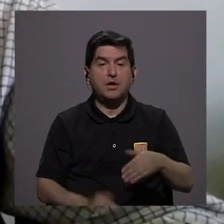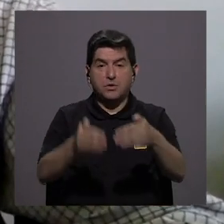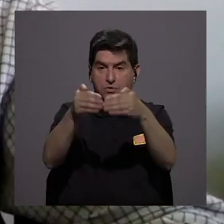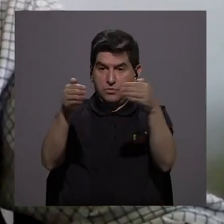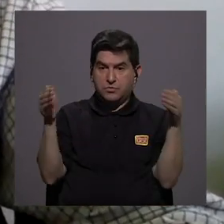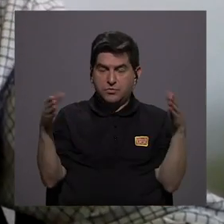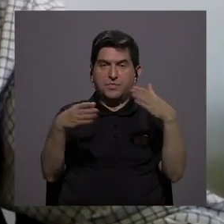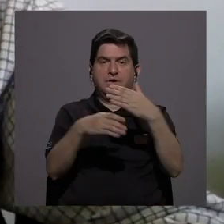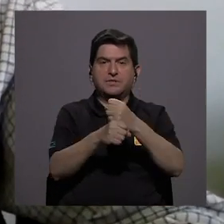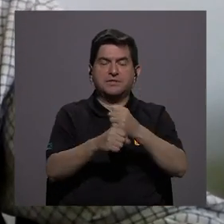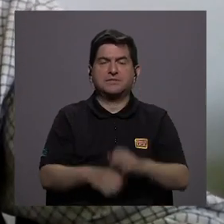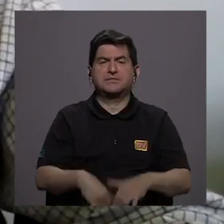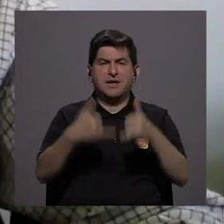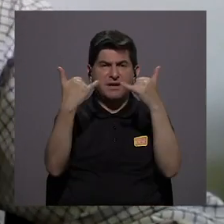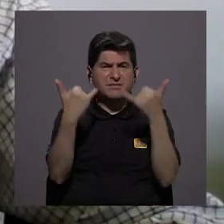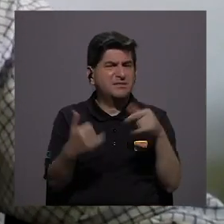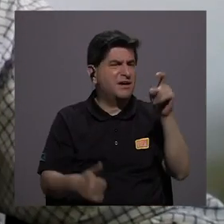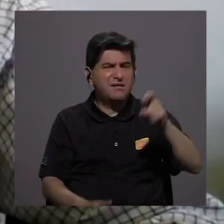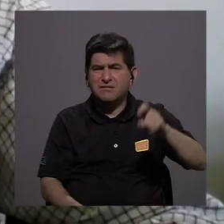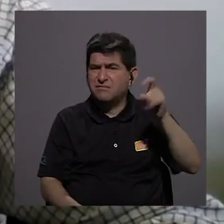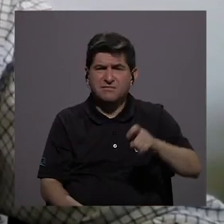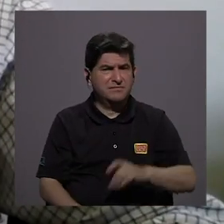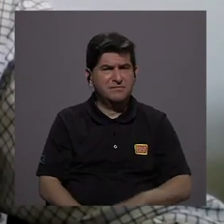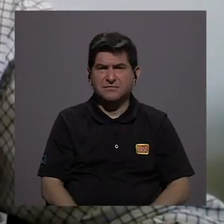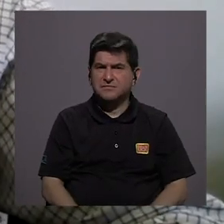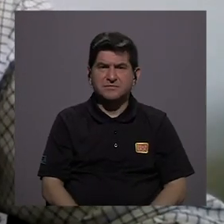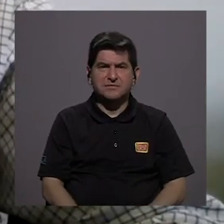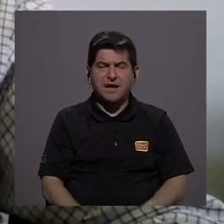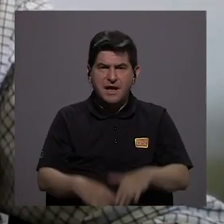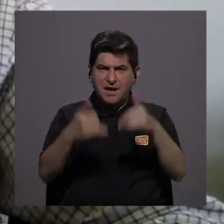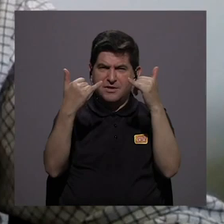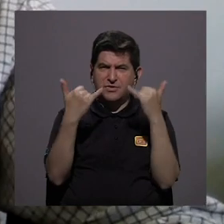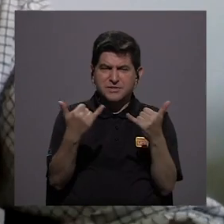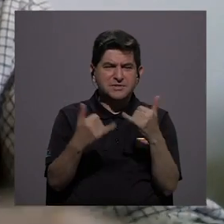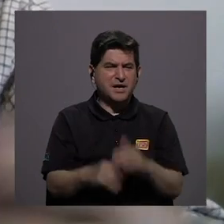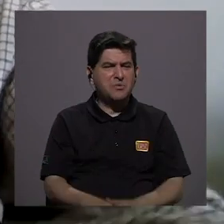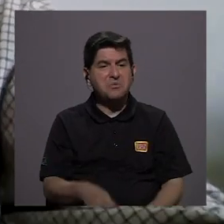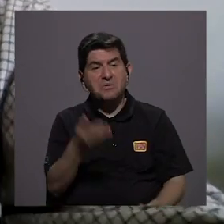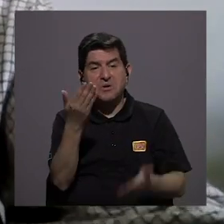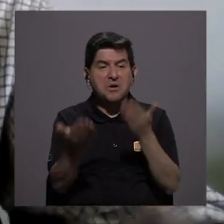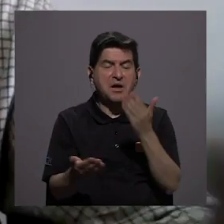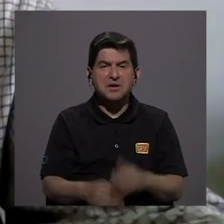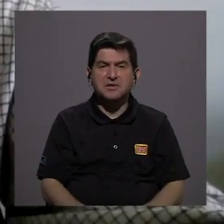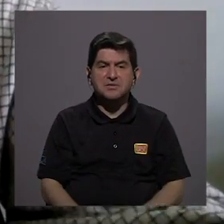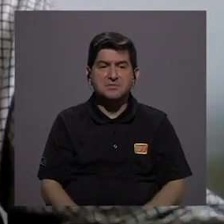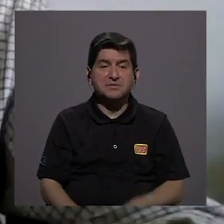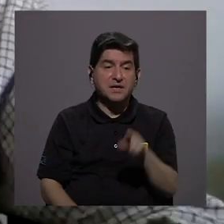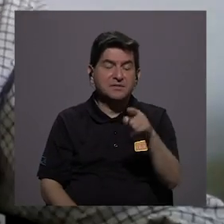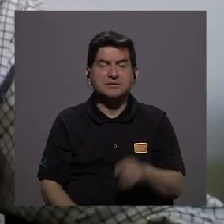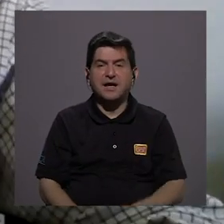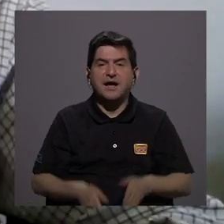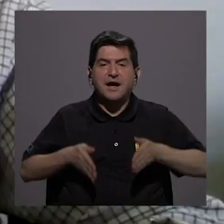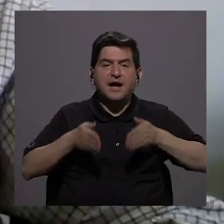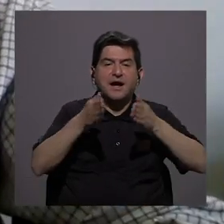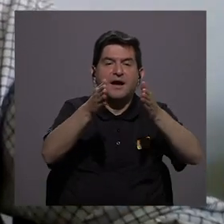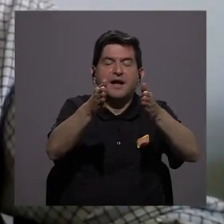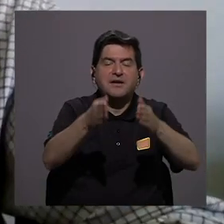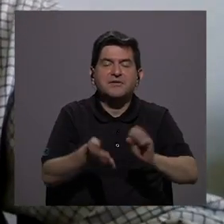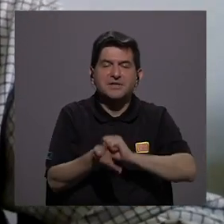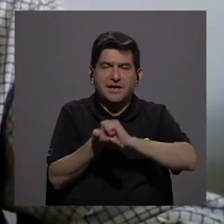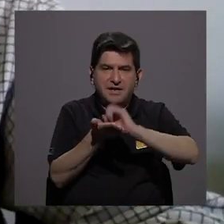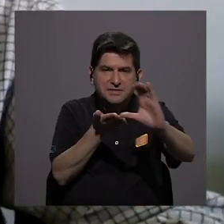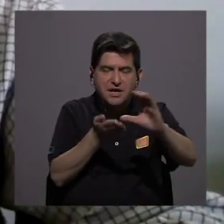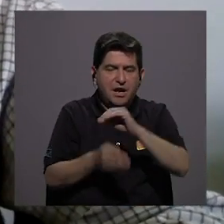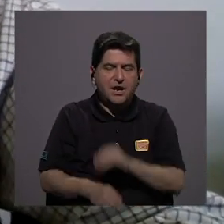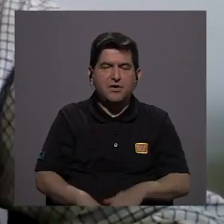represas. Bueno, ya las represas no se necesitan tanto. Uh-huh. Entonces ahora andamos viendo a ver si le damos la supervisión de la carretera San Carlos o si le damos el